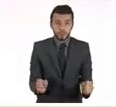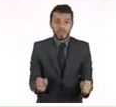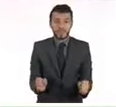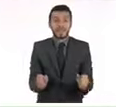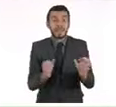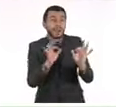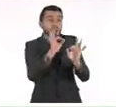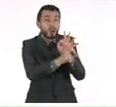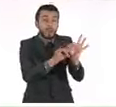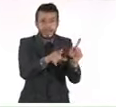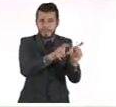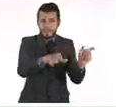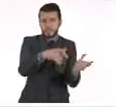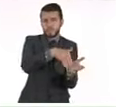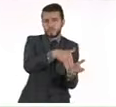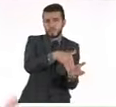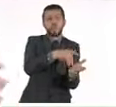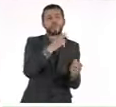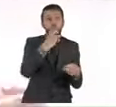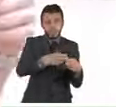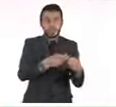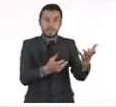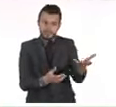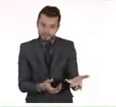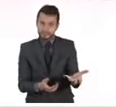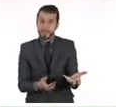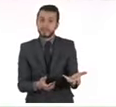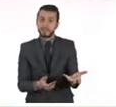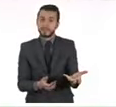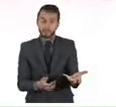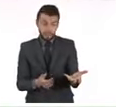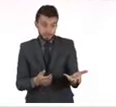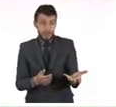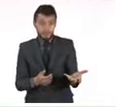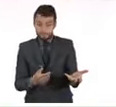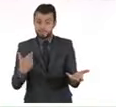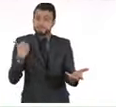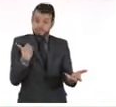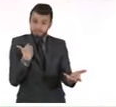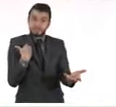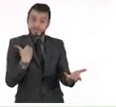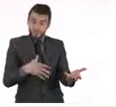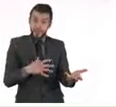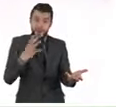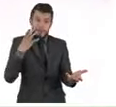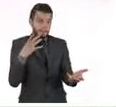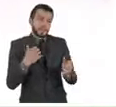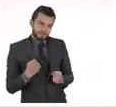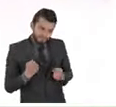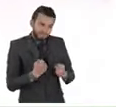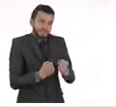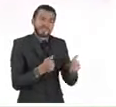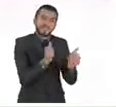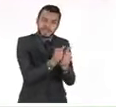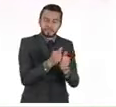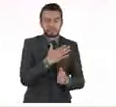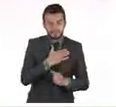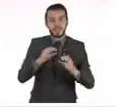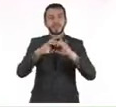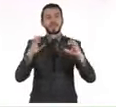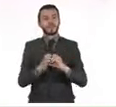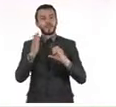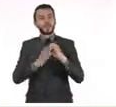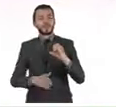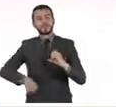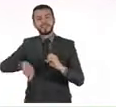cuidado de las personas más vulnerables, y por supuesto la carga que implica ese cuidado es fundamental, y estaremos acompañando esto conscientes de que